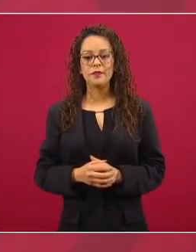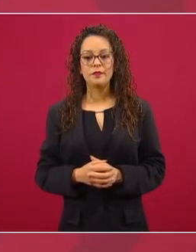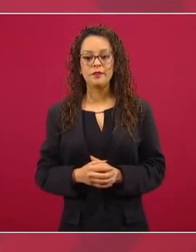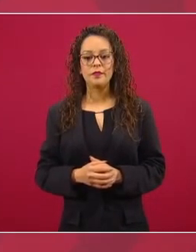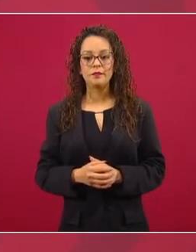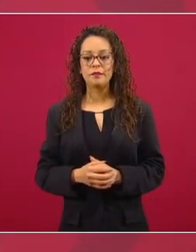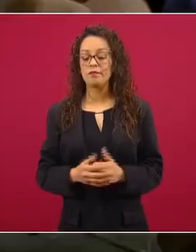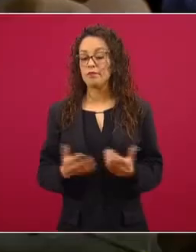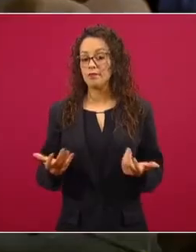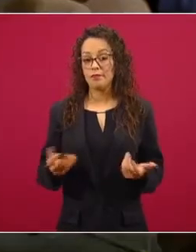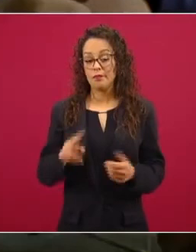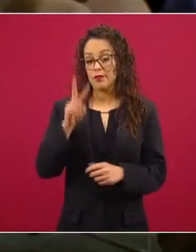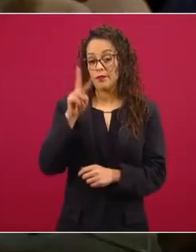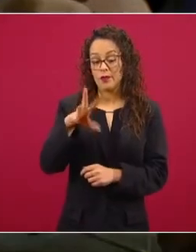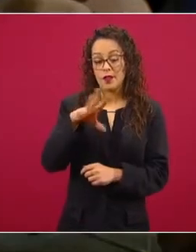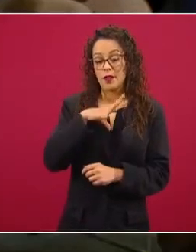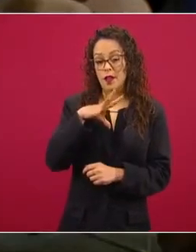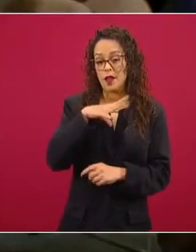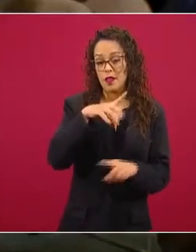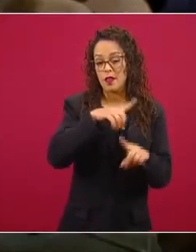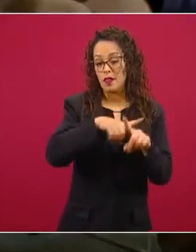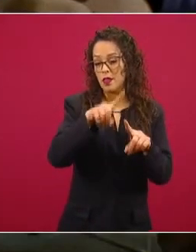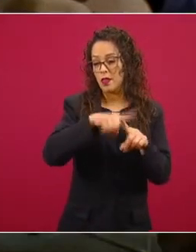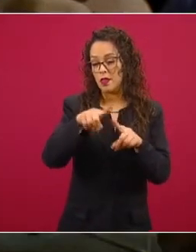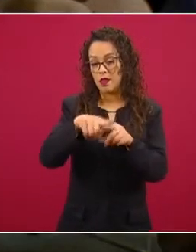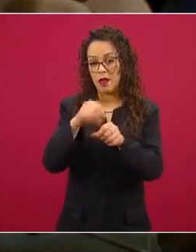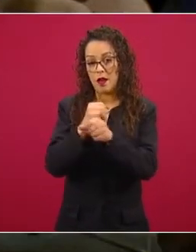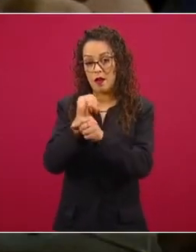Hay muchas investigaciones abiertas.